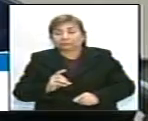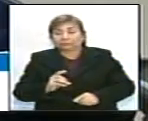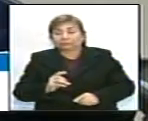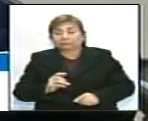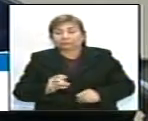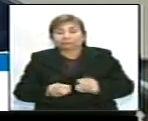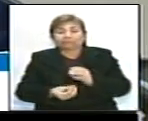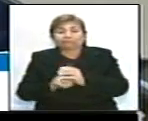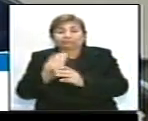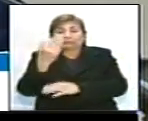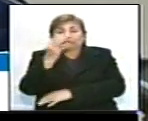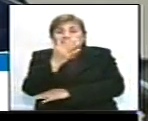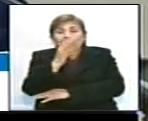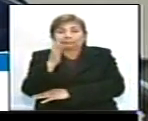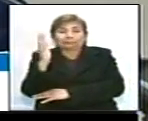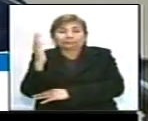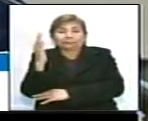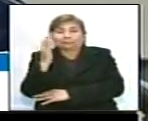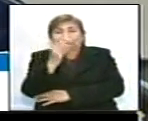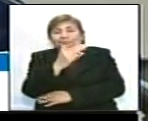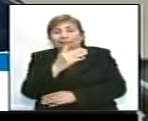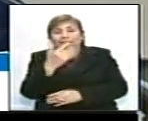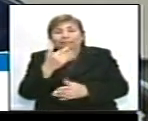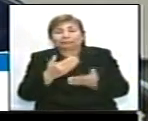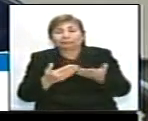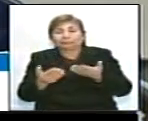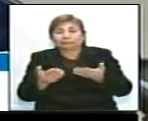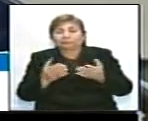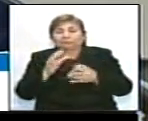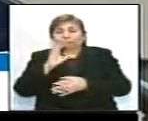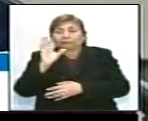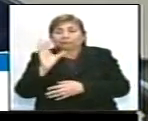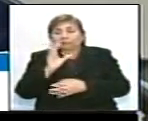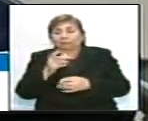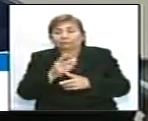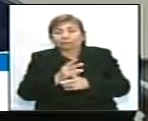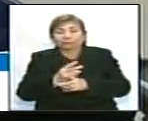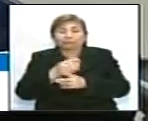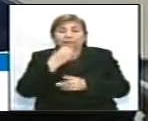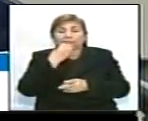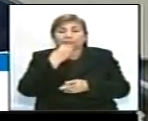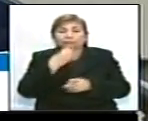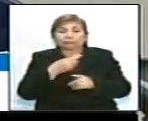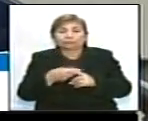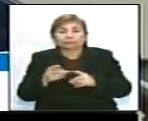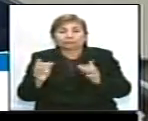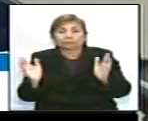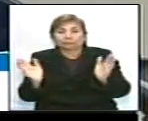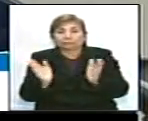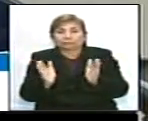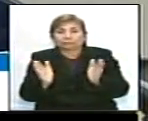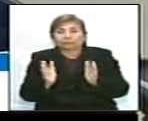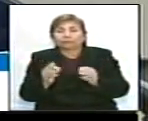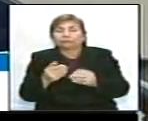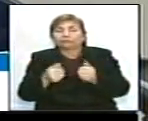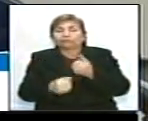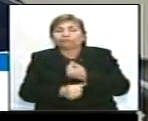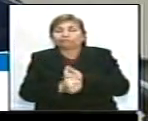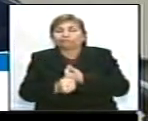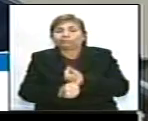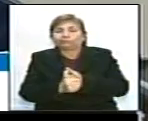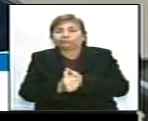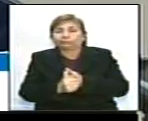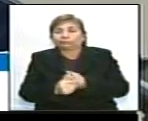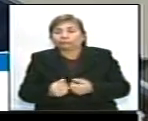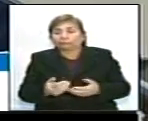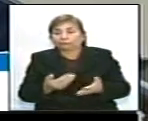ecosistemas forestales para servicios ecosistémicos, conservación de la biodiversidad y reducir el riesgo